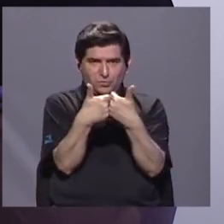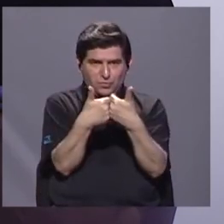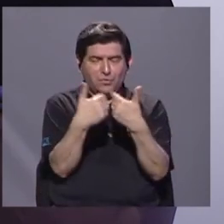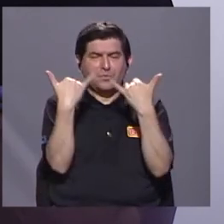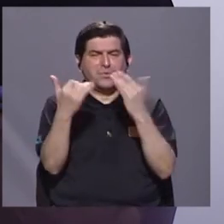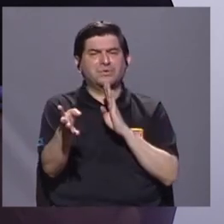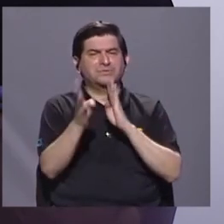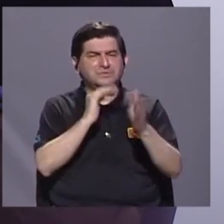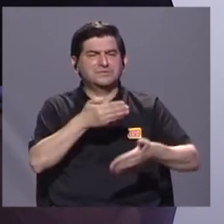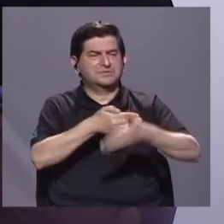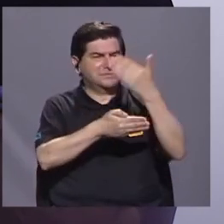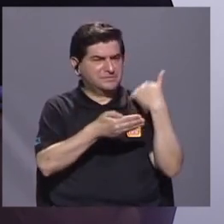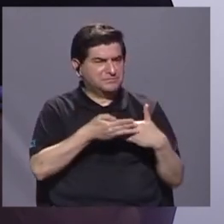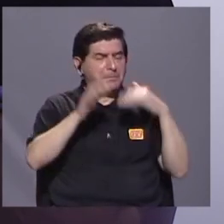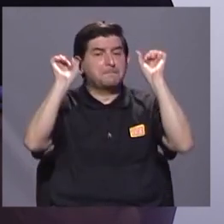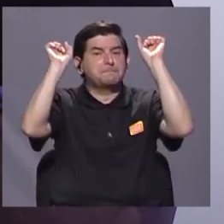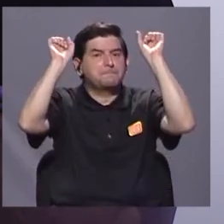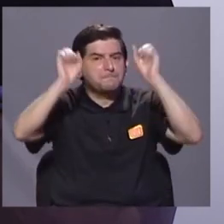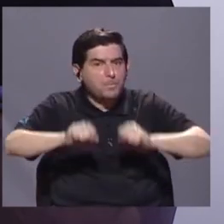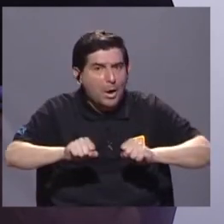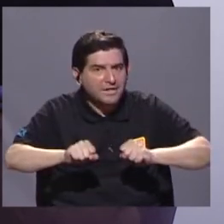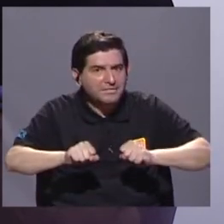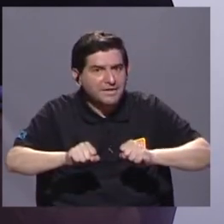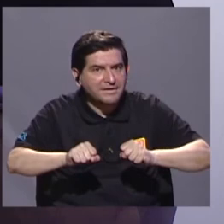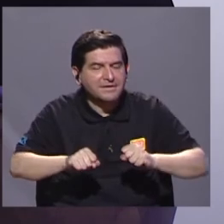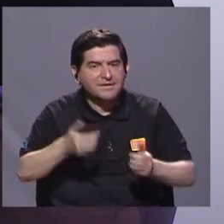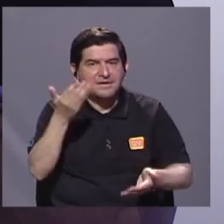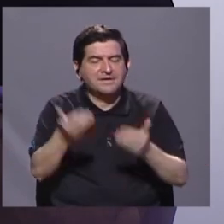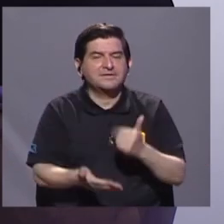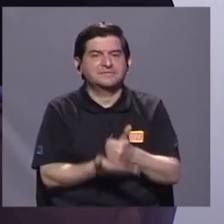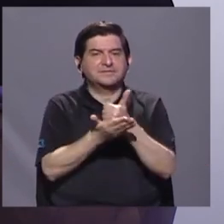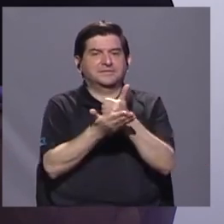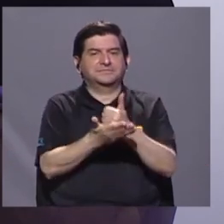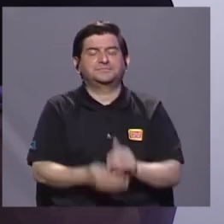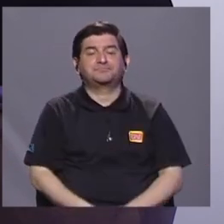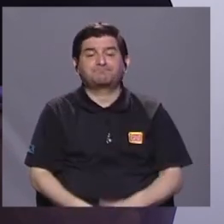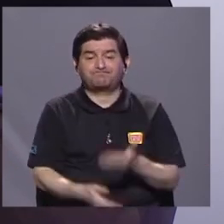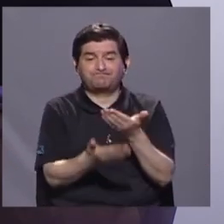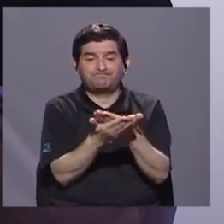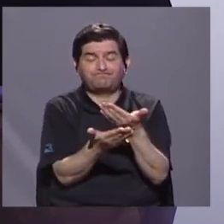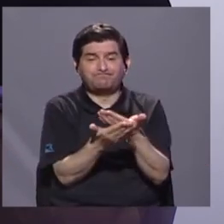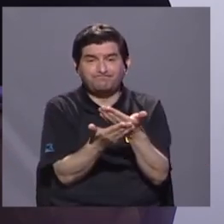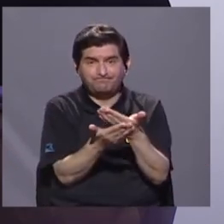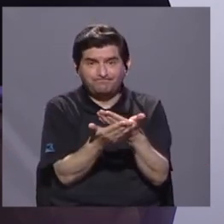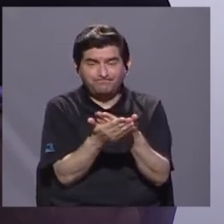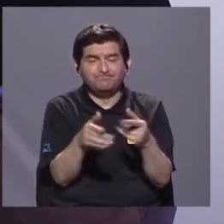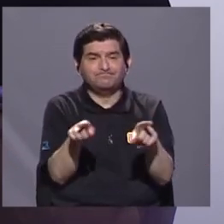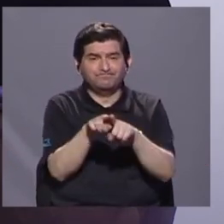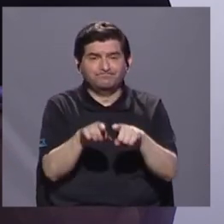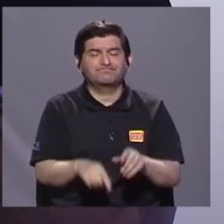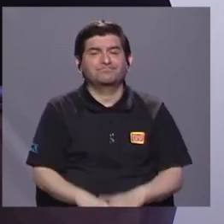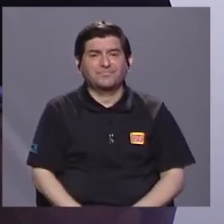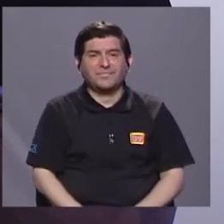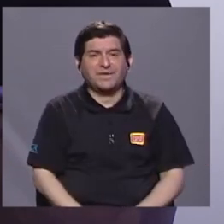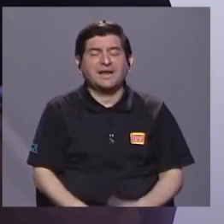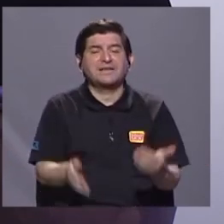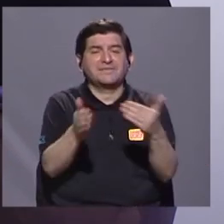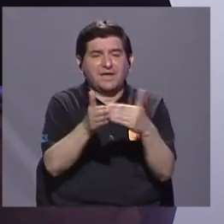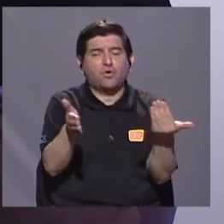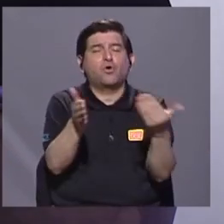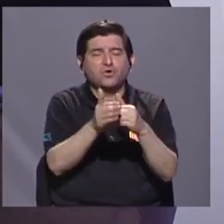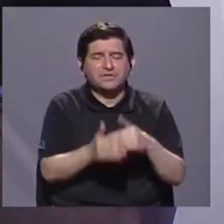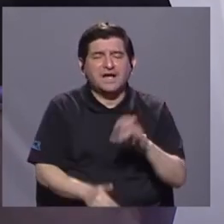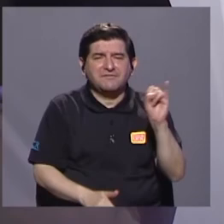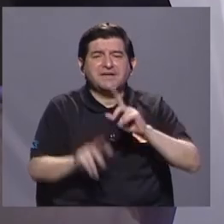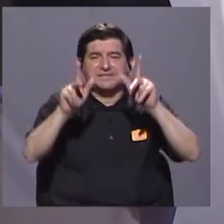ha mencionado en su momento, que puede llegar a alentarnos. Ya hay evidencia también comprobada de reinfecciones de